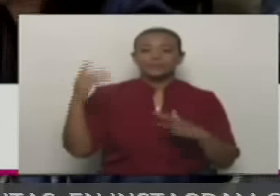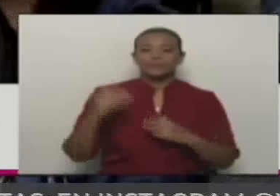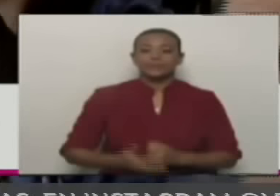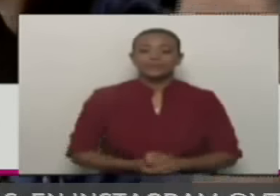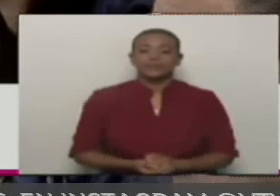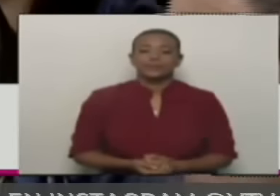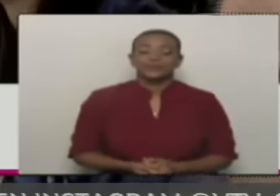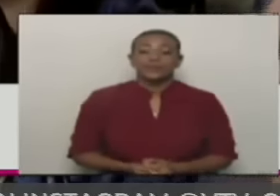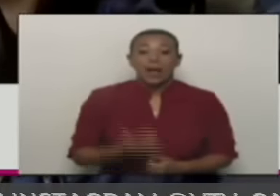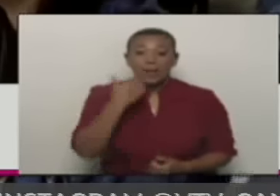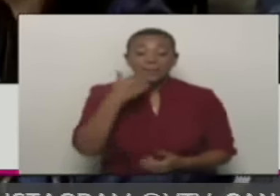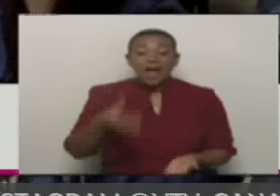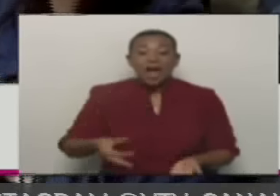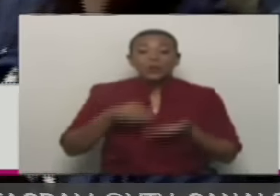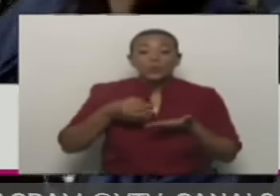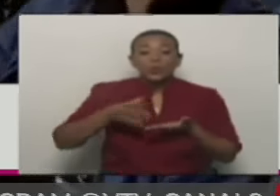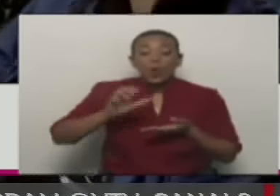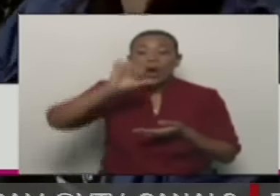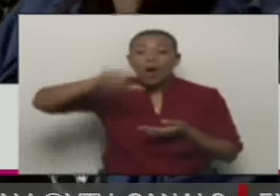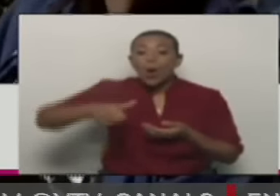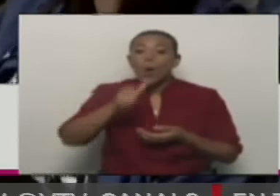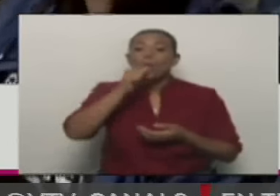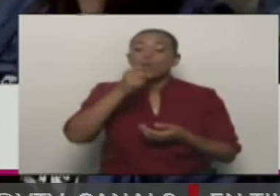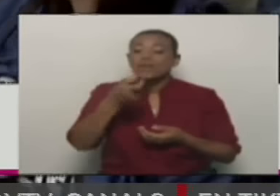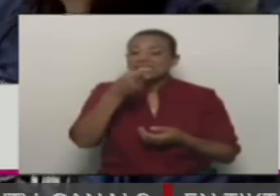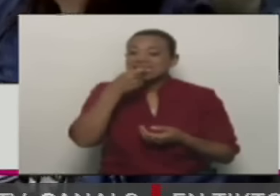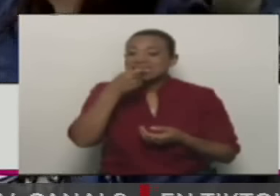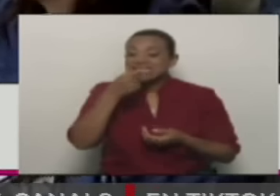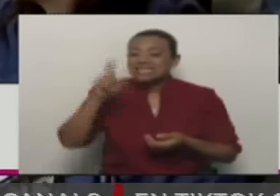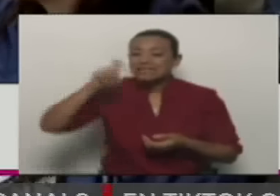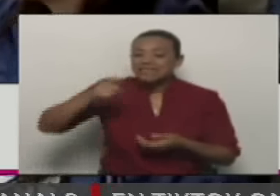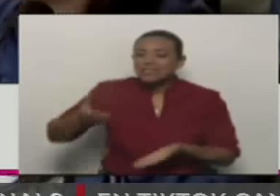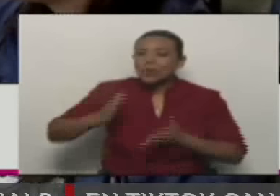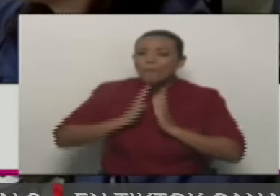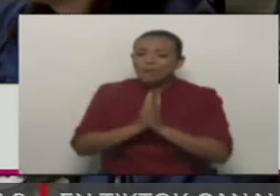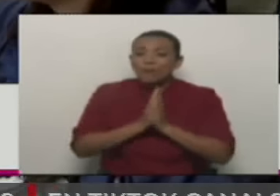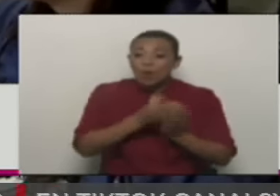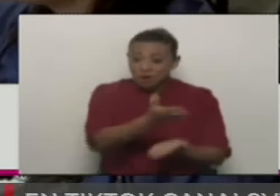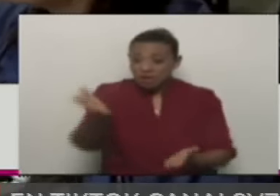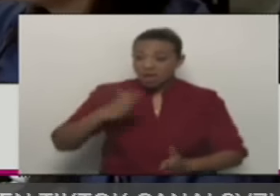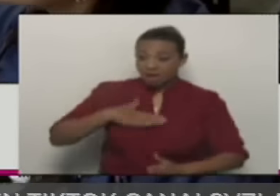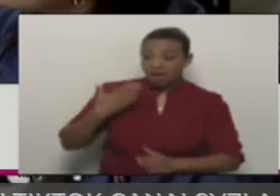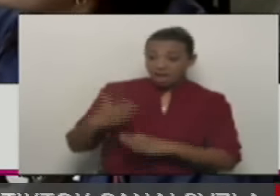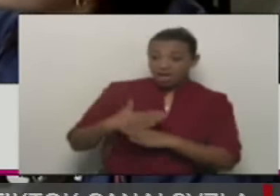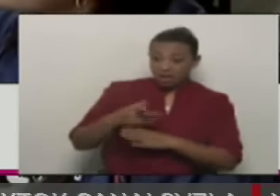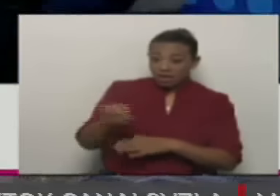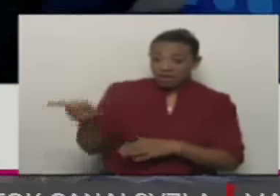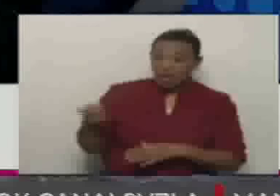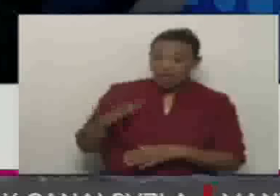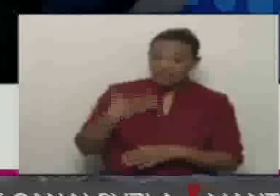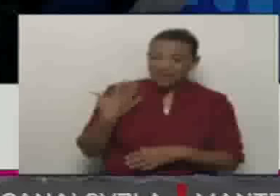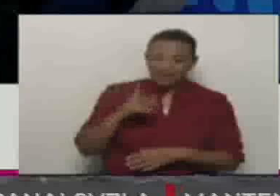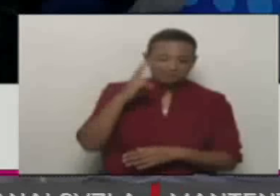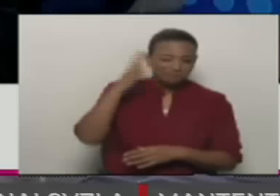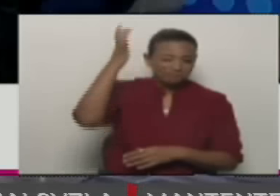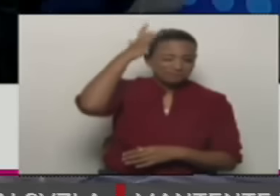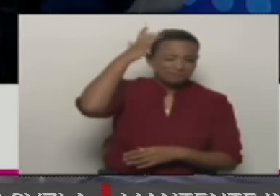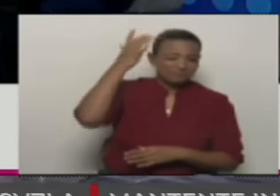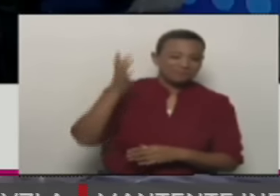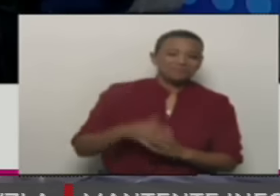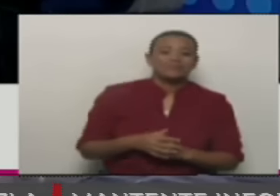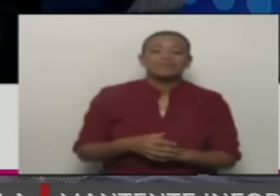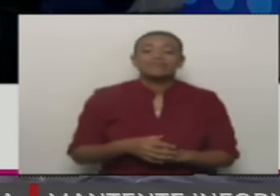¿me aceptan un jugo verde? Aceptado. ¿Qué dice Luis? Sí, yo ¿seguro? Sí. ¿Seguro? Segurísimo. Tráete tres jugos verdes. ¿Qué más podemos anunciar bueno, a la